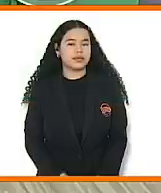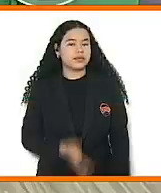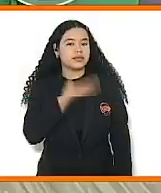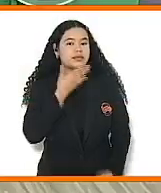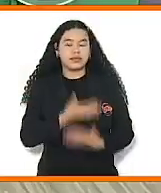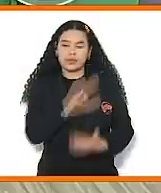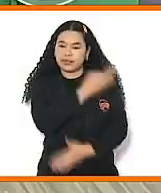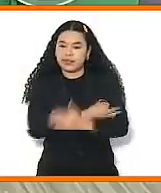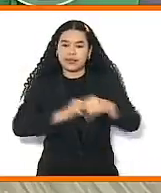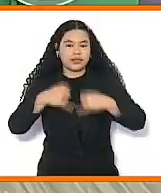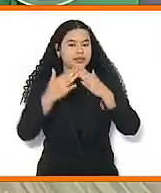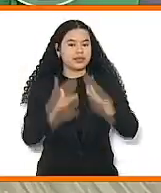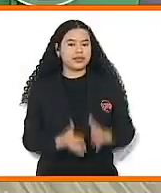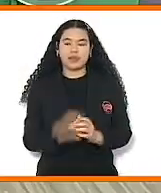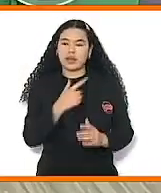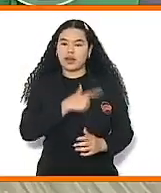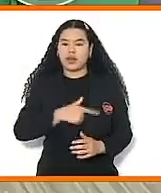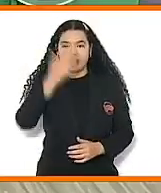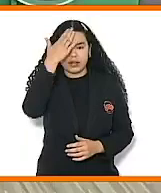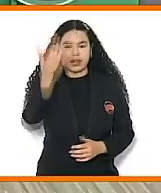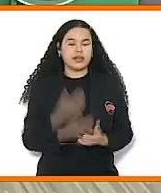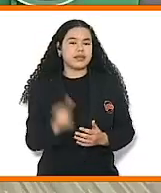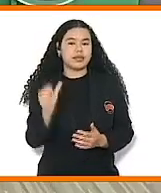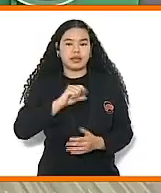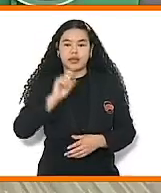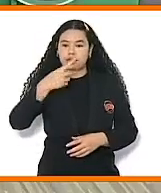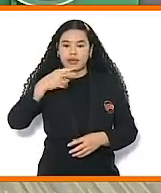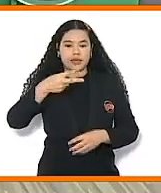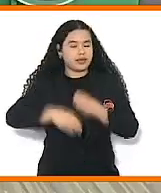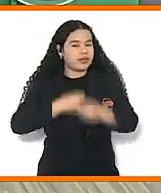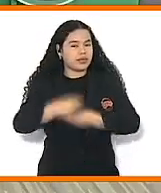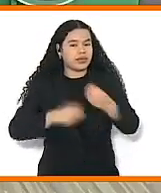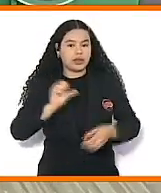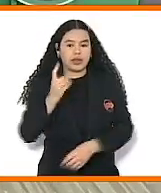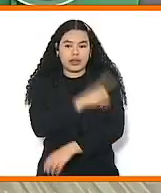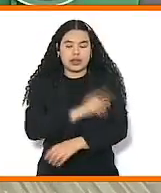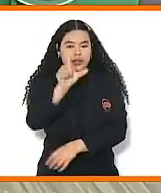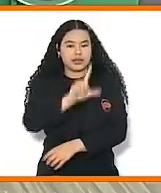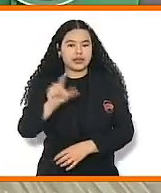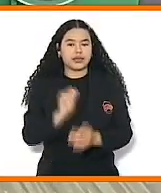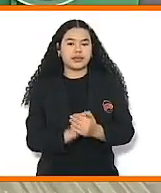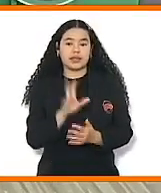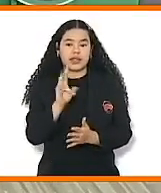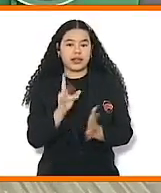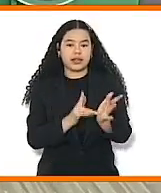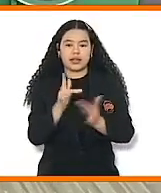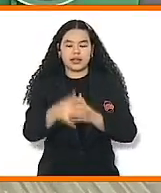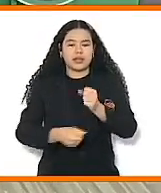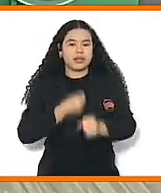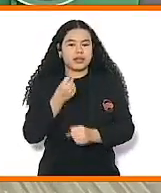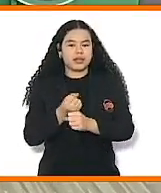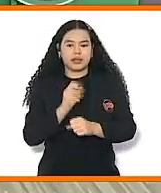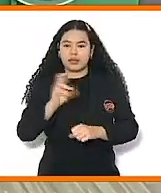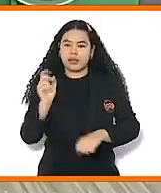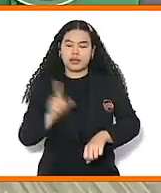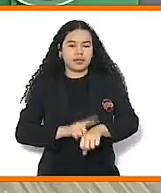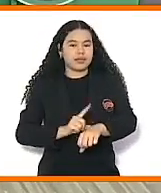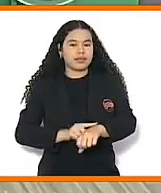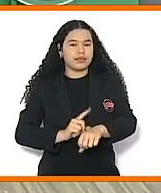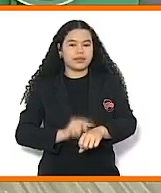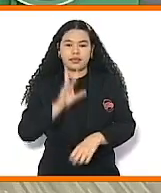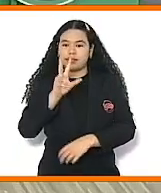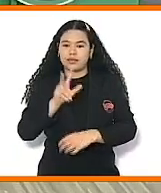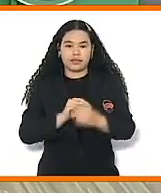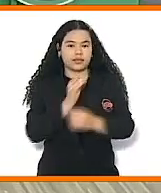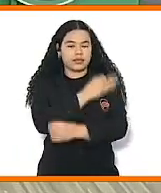Buenas tardes, queridos jugadores. Es un placer saludarles en nuestro segundo sorteo el día de hoy, lunes 17 de abril del año 2023. Cuando el reloj marca las 3 en